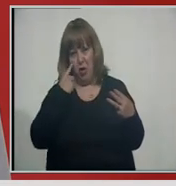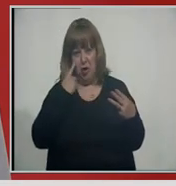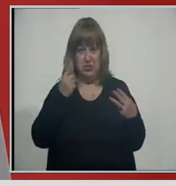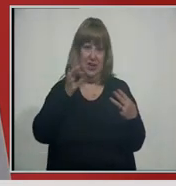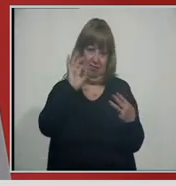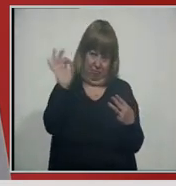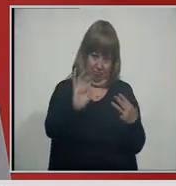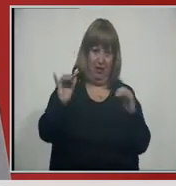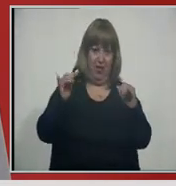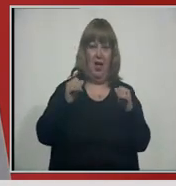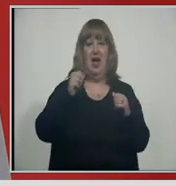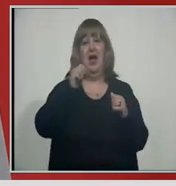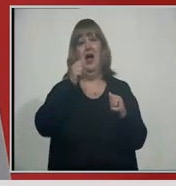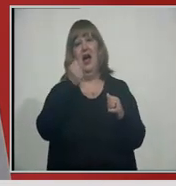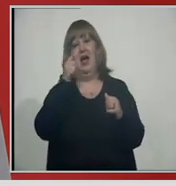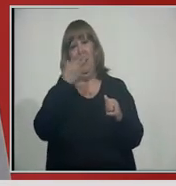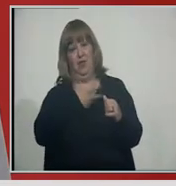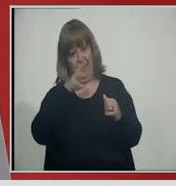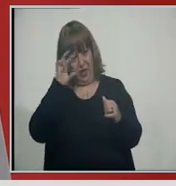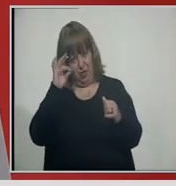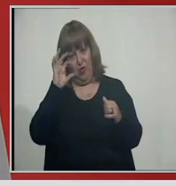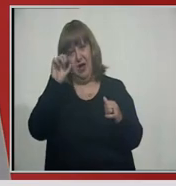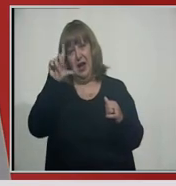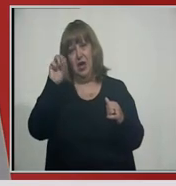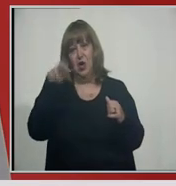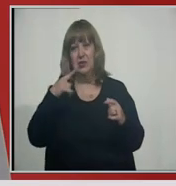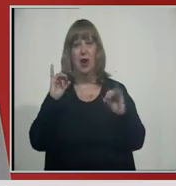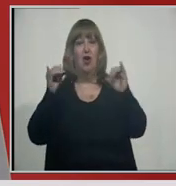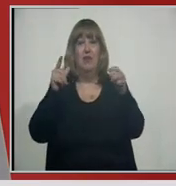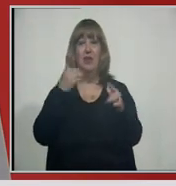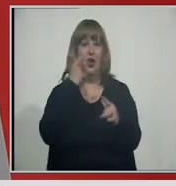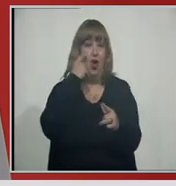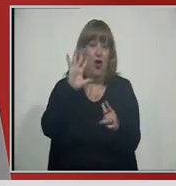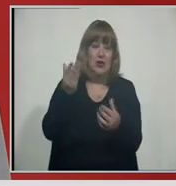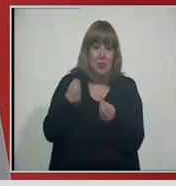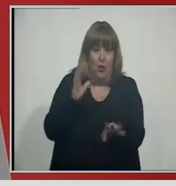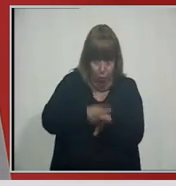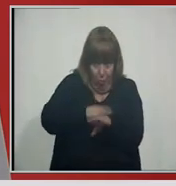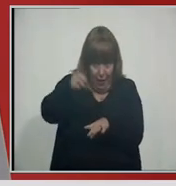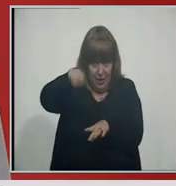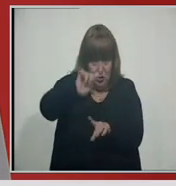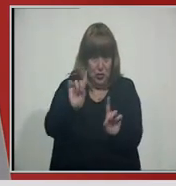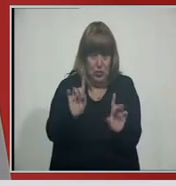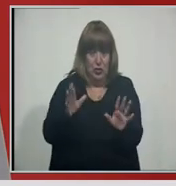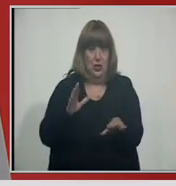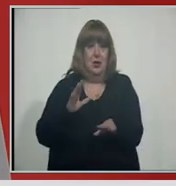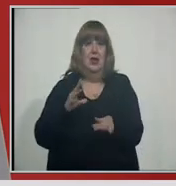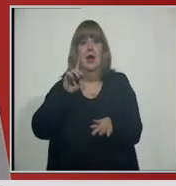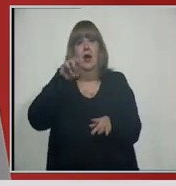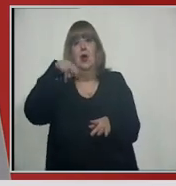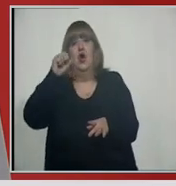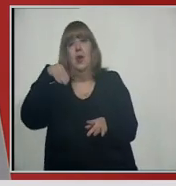avisa ve quien es alfredo alcón pero puedo asegurar es de los jóvenes son los culpa de ellos yo voy a empezar internacionales a de quién es norma leandro